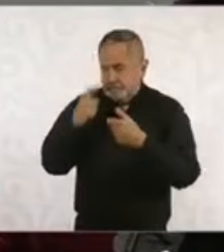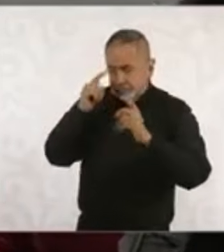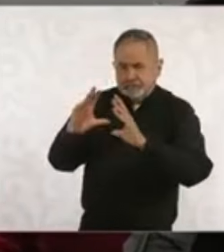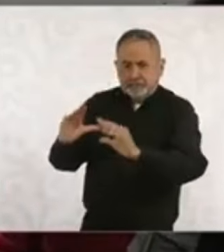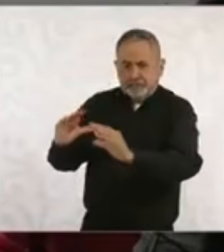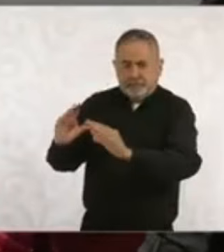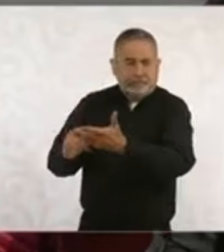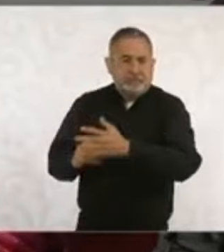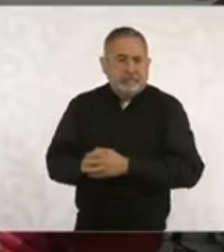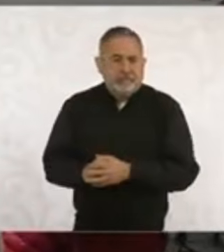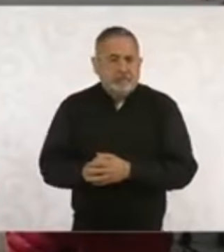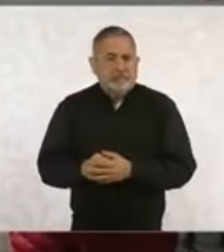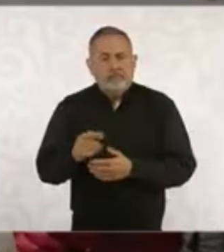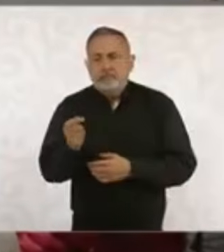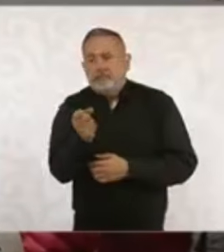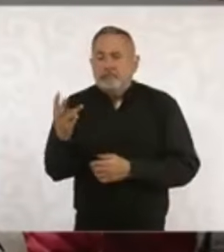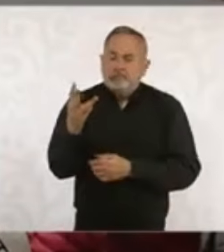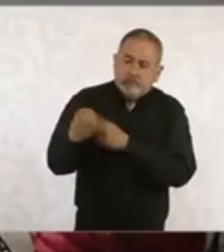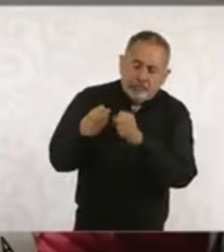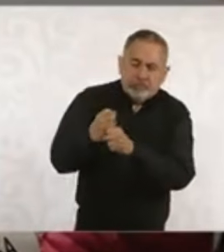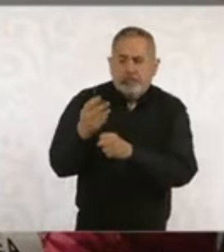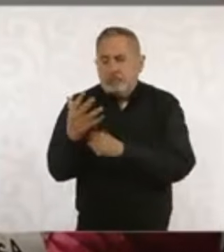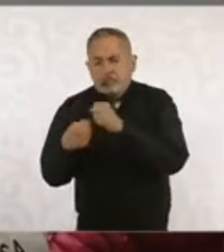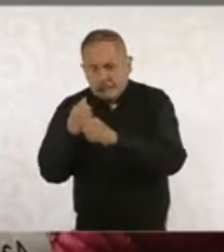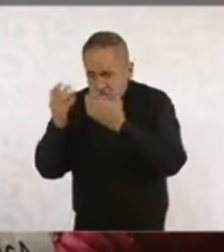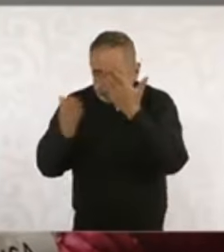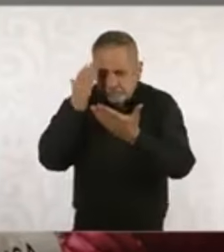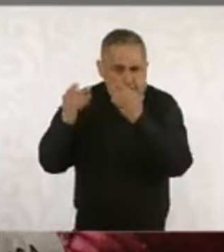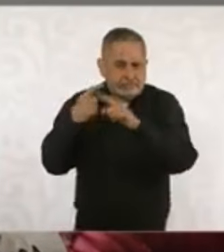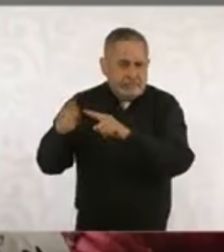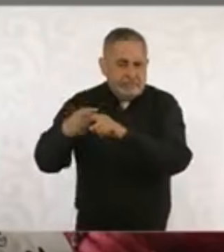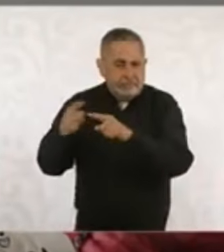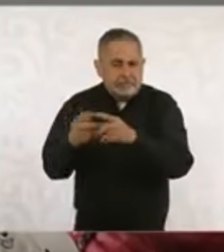porque en algunos casos son 3 años, 4 años, 5 años, entonces distinto.